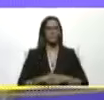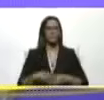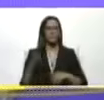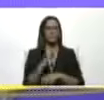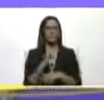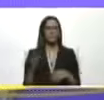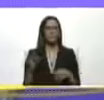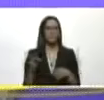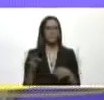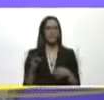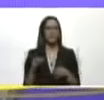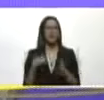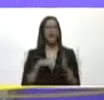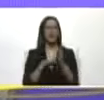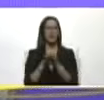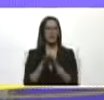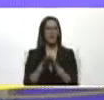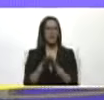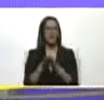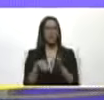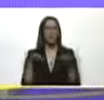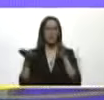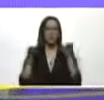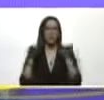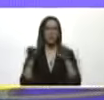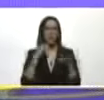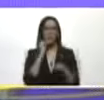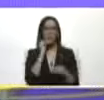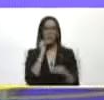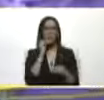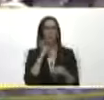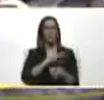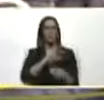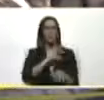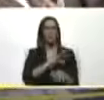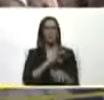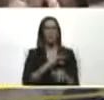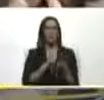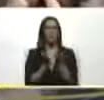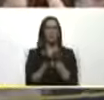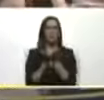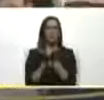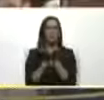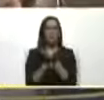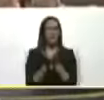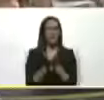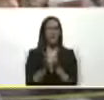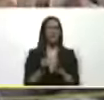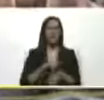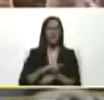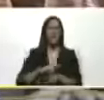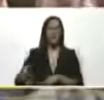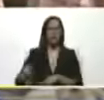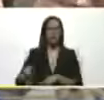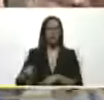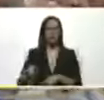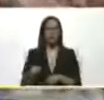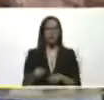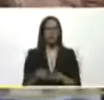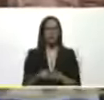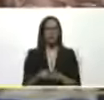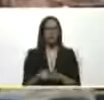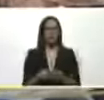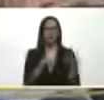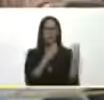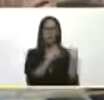excelente avancemos en el turismo juvenil social y estudiantil ese es la orden Lo dejo en sus